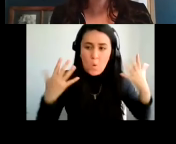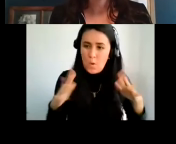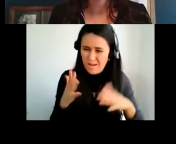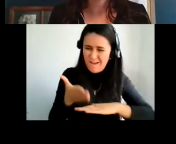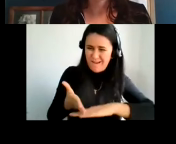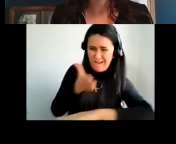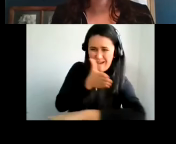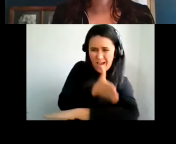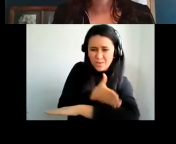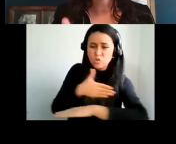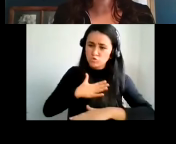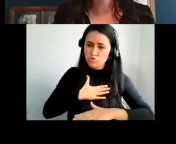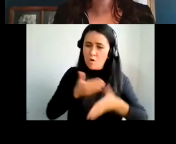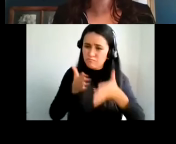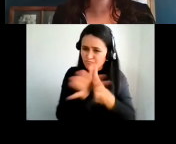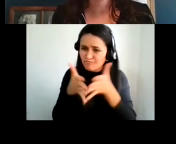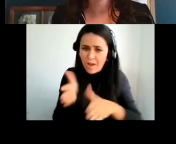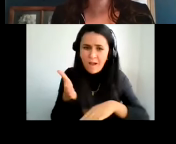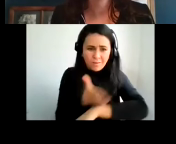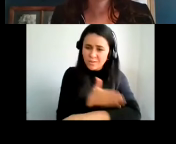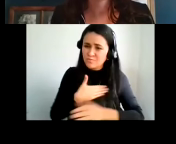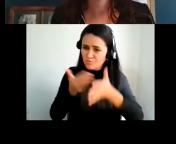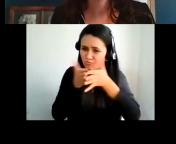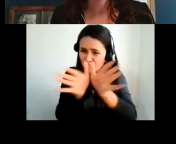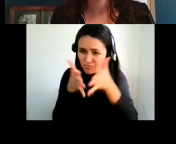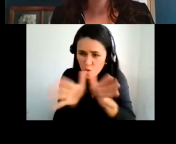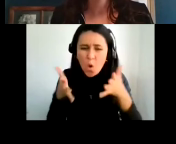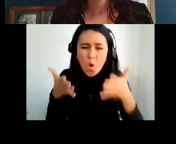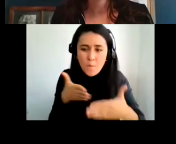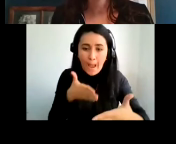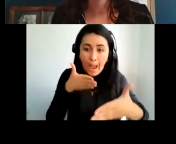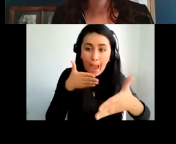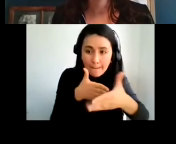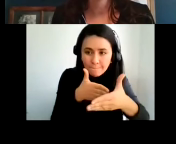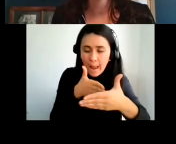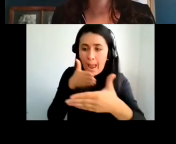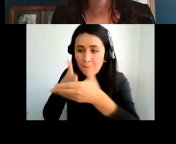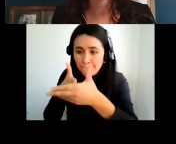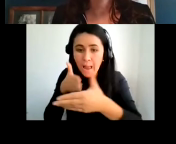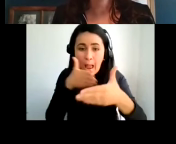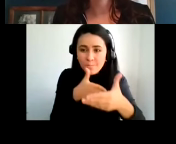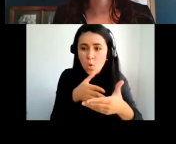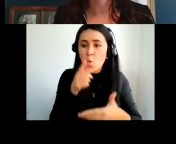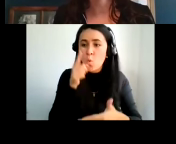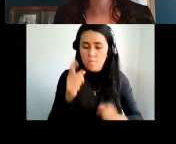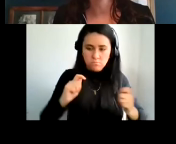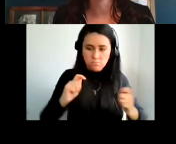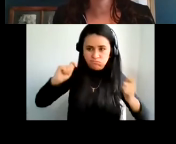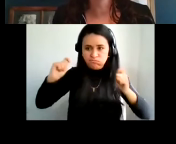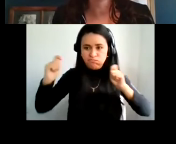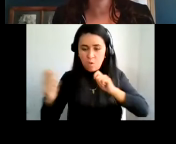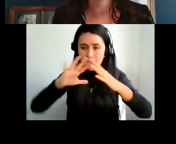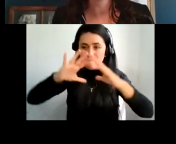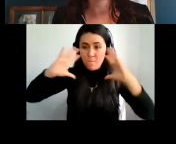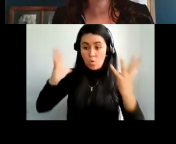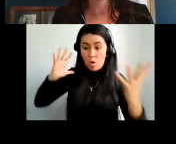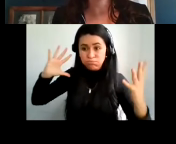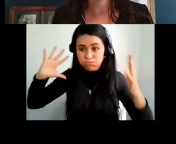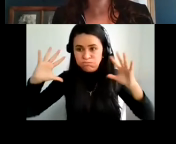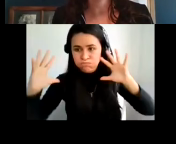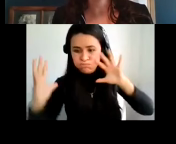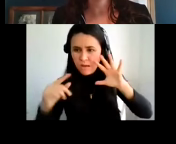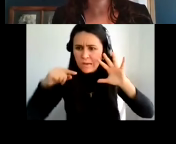en la presentación, pero también son barreras de acceso nuevas, producto de las nuevas dinámicas sociales y de las restricciones que ha traído la